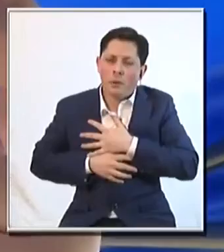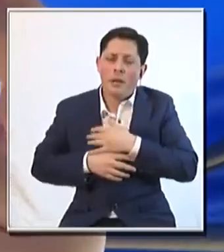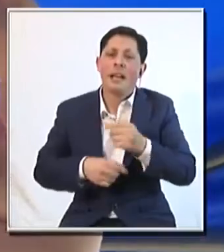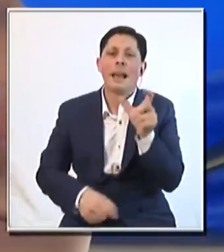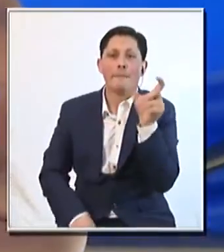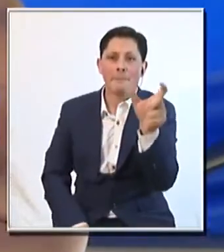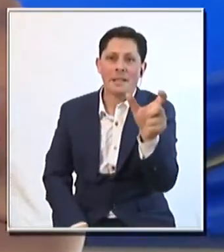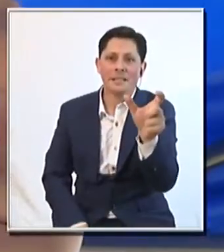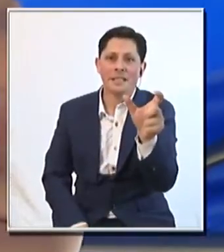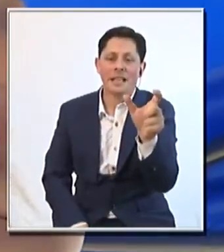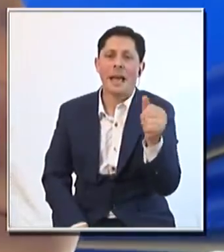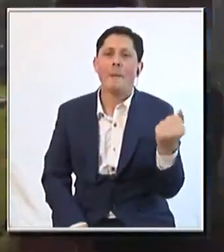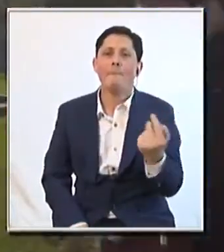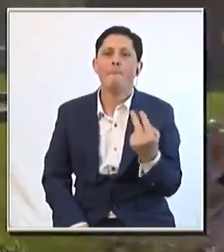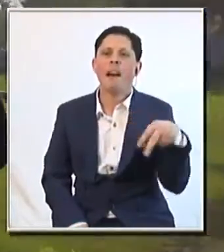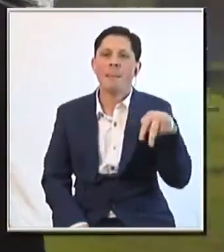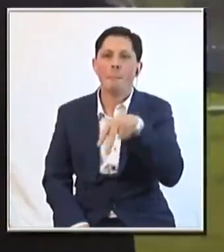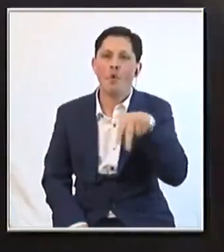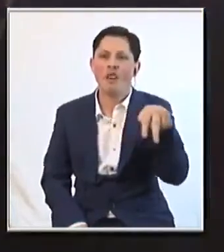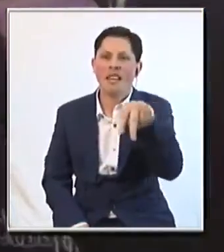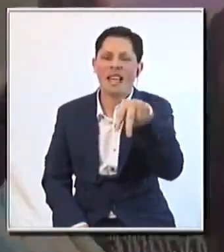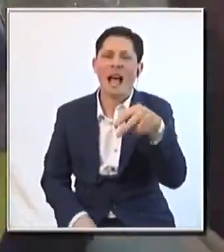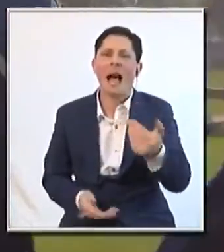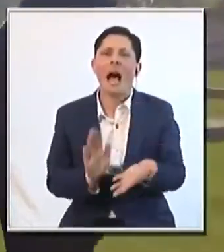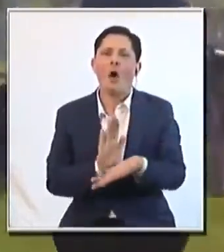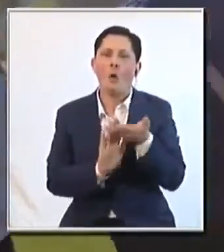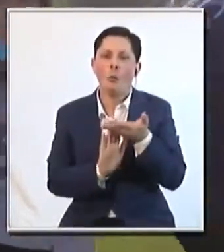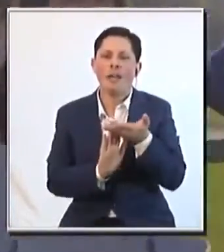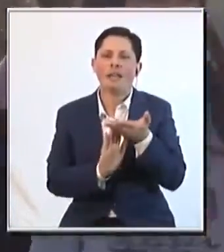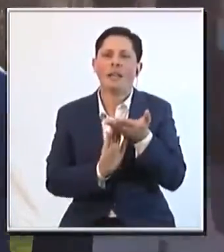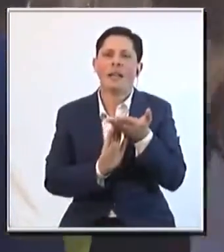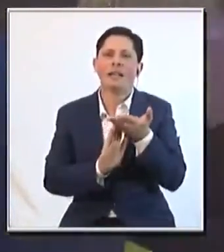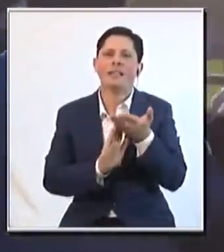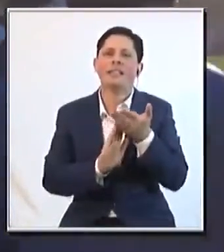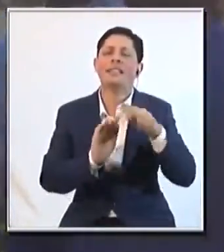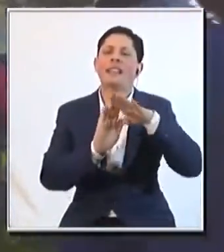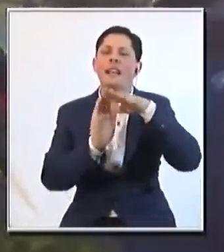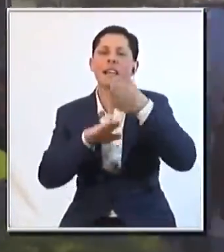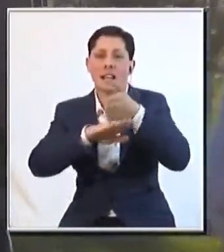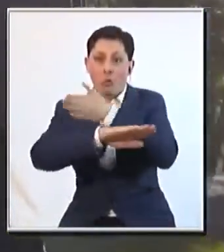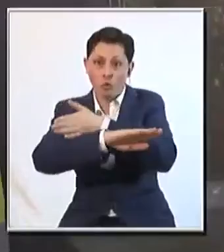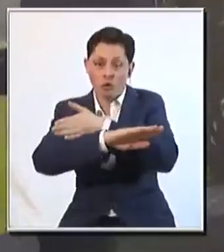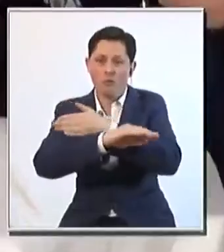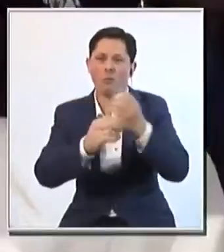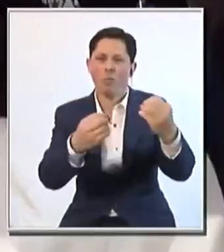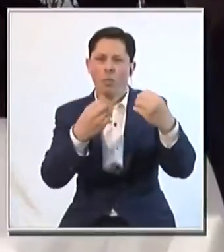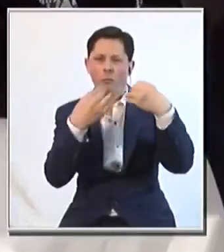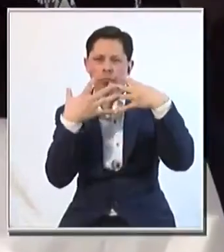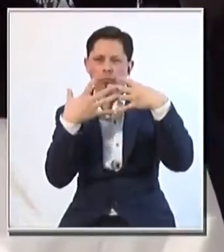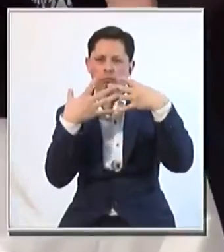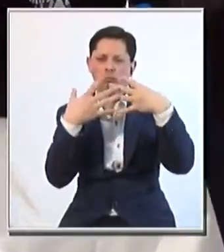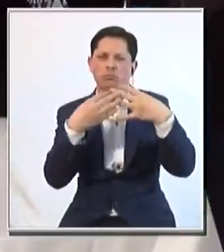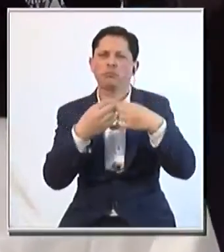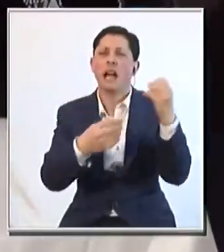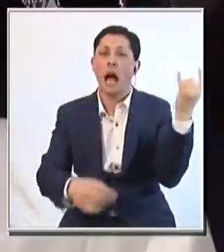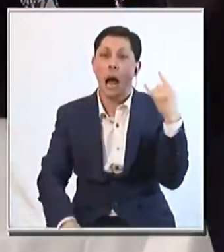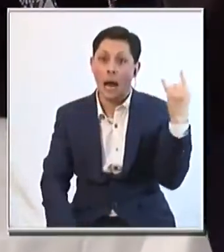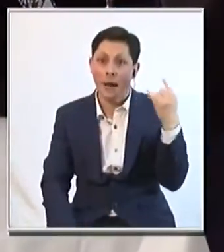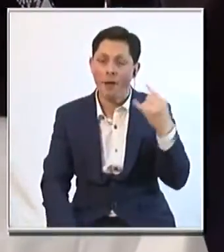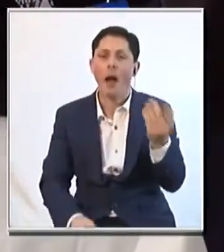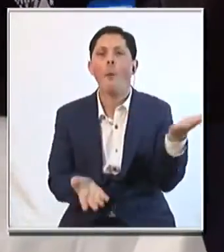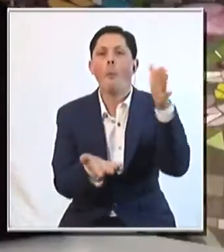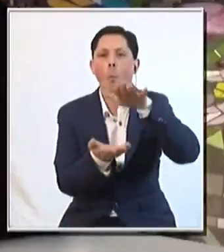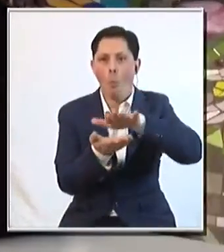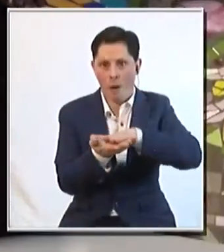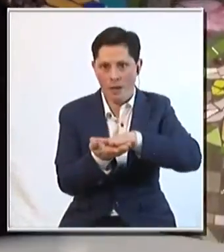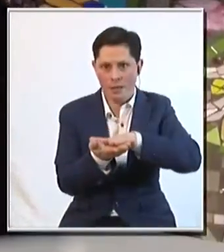pase de movilidad aumenta la protección y reduce el riesgo de contagio, sobre todo de enfermedad grave y muerte